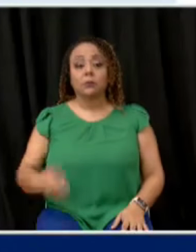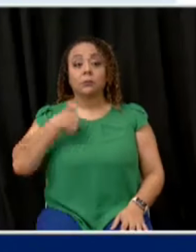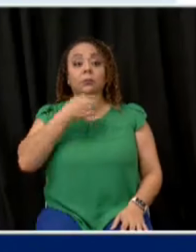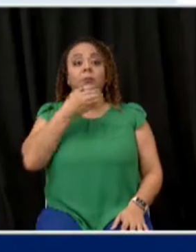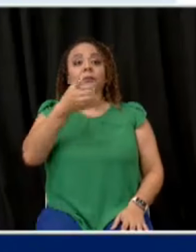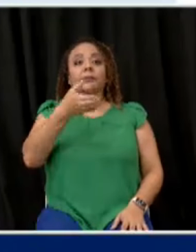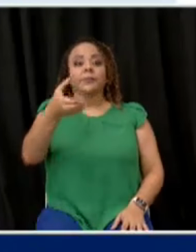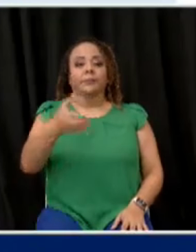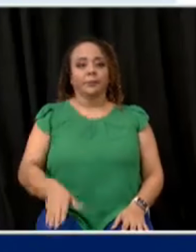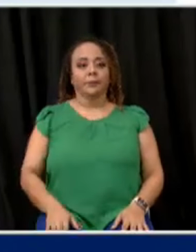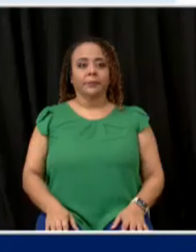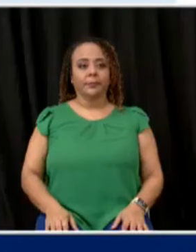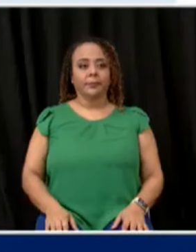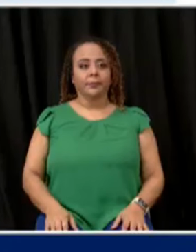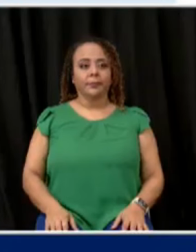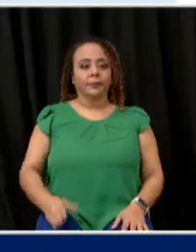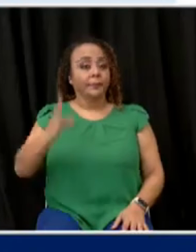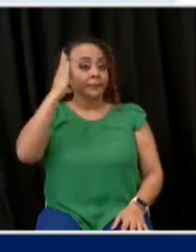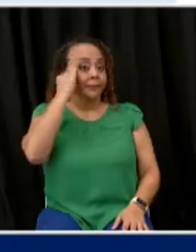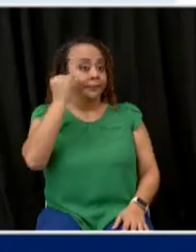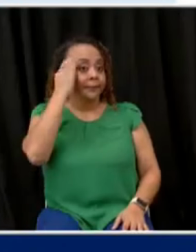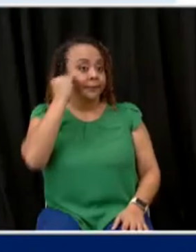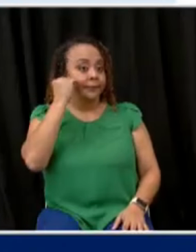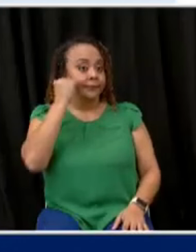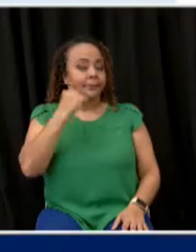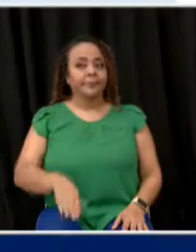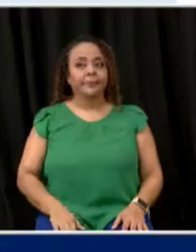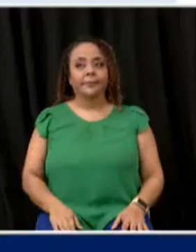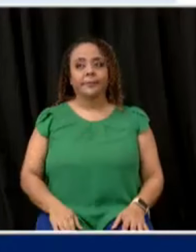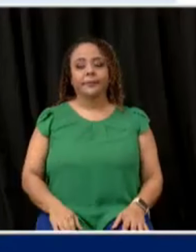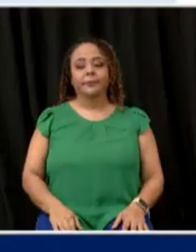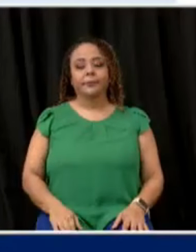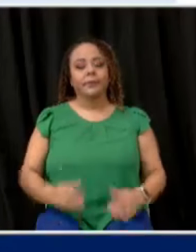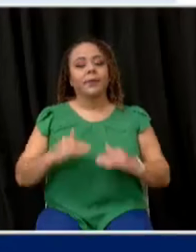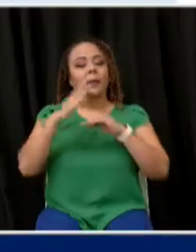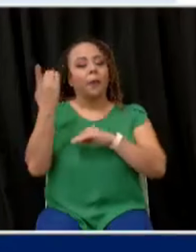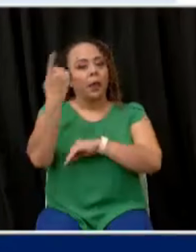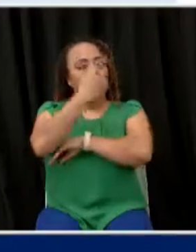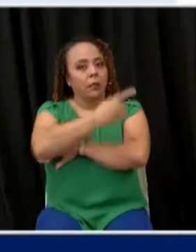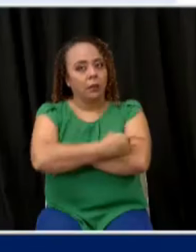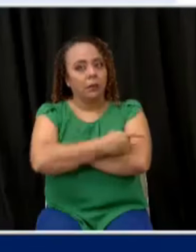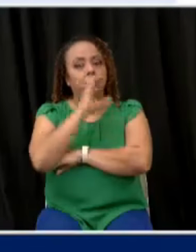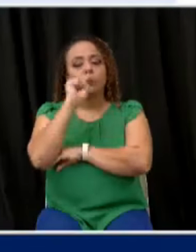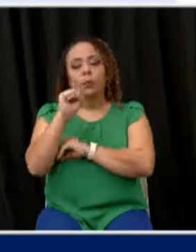la experiencia que les demos más días. Y podemos